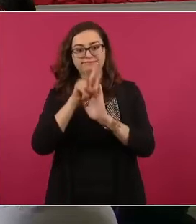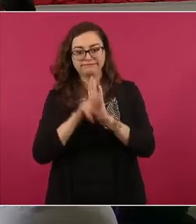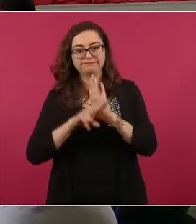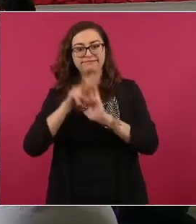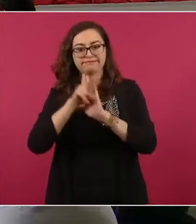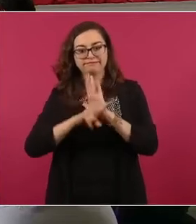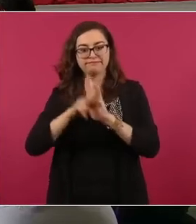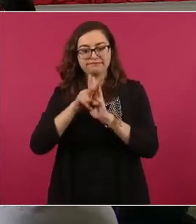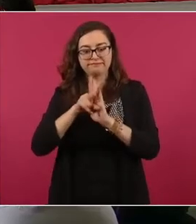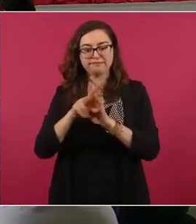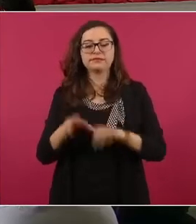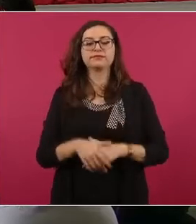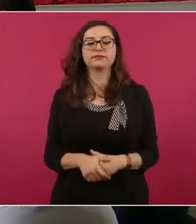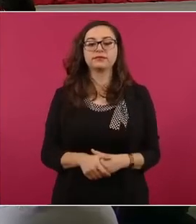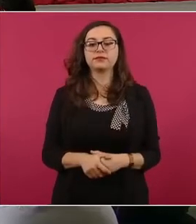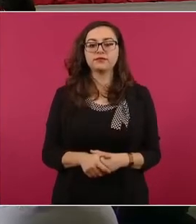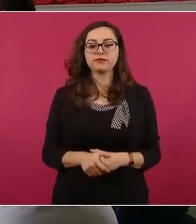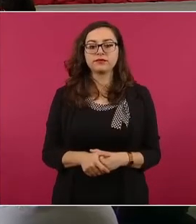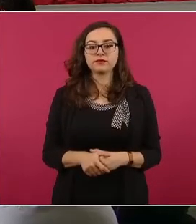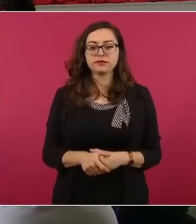continuación.